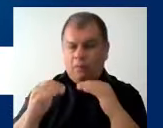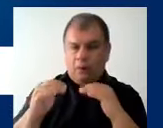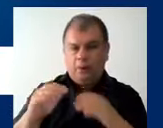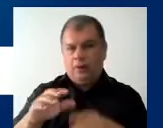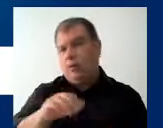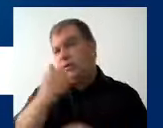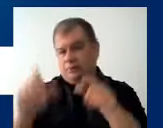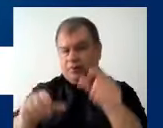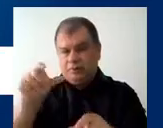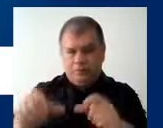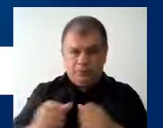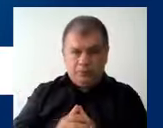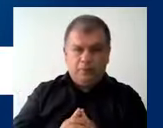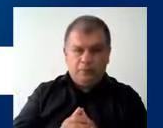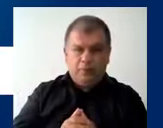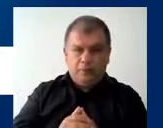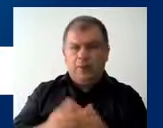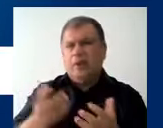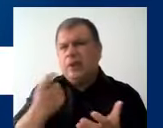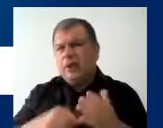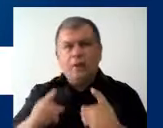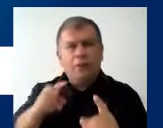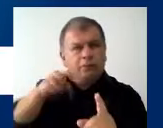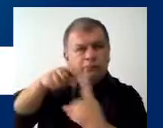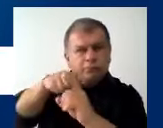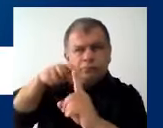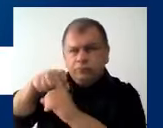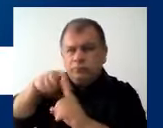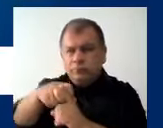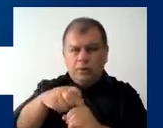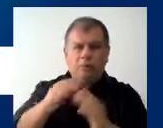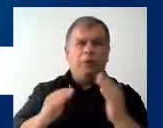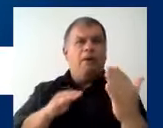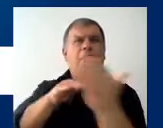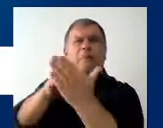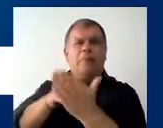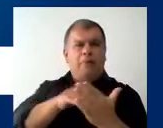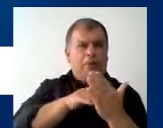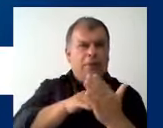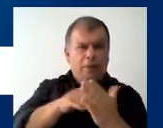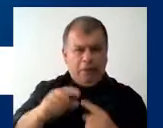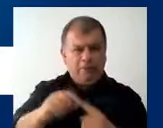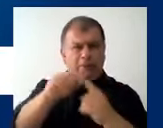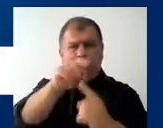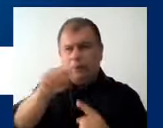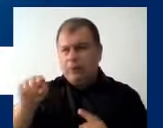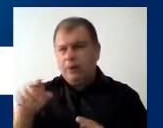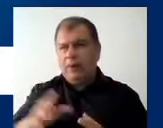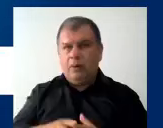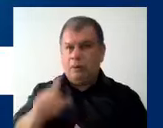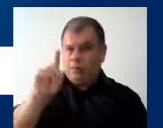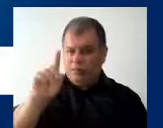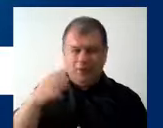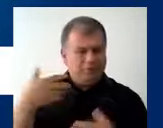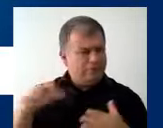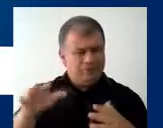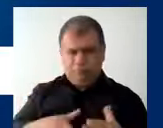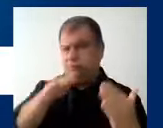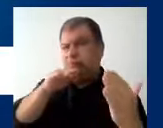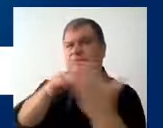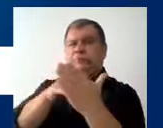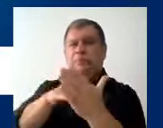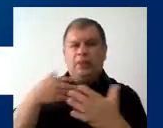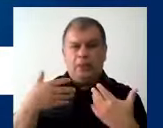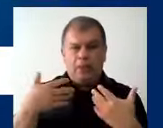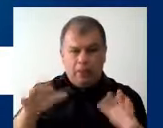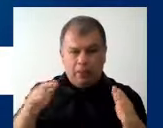con las demás, que nosotros hemos identificado como barreras principales que hay, ¿no? Una gran barrera y que